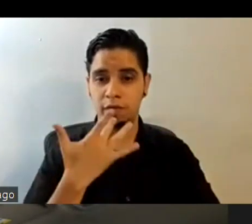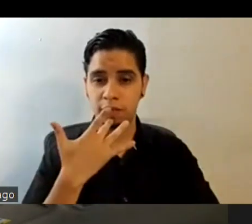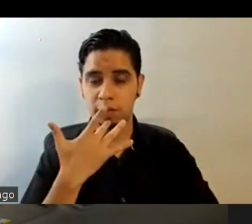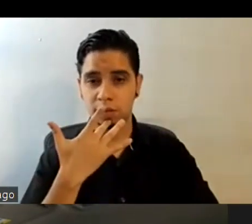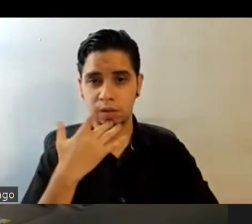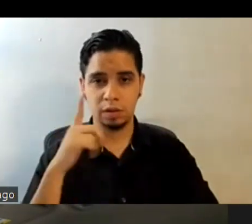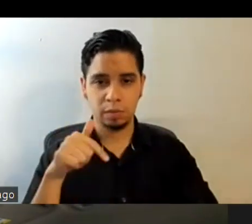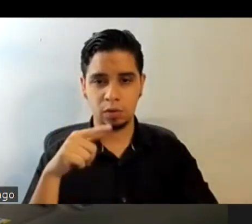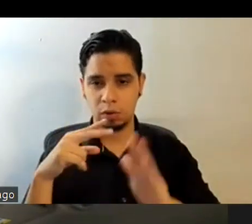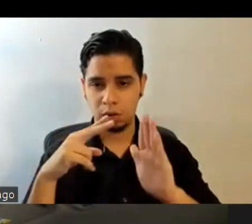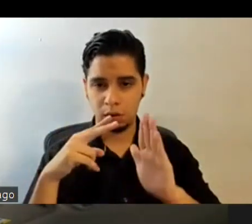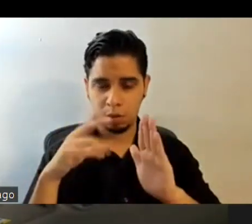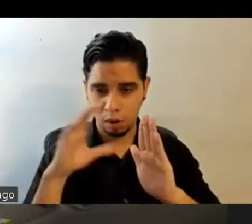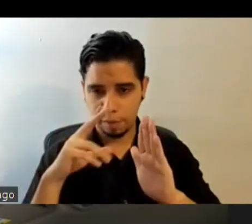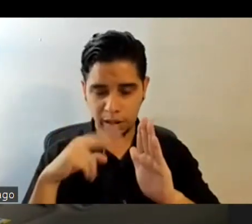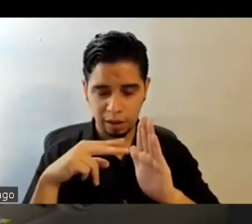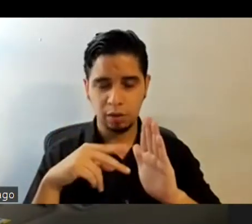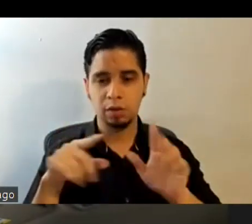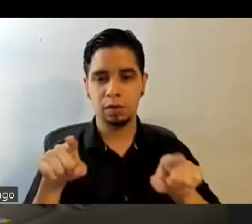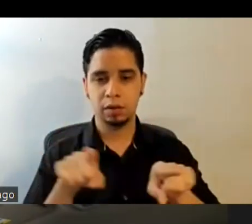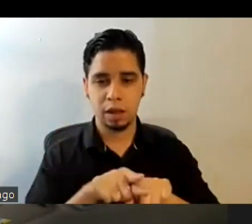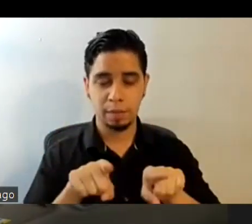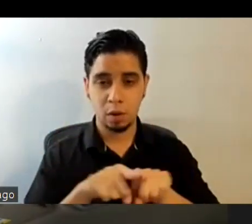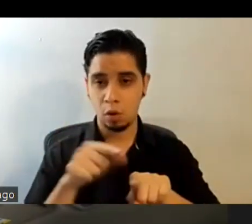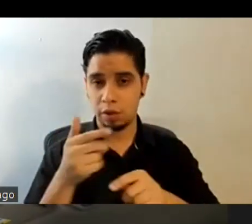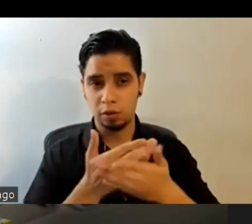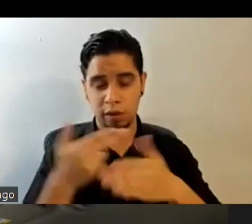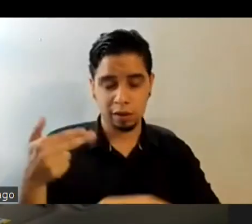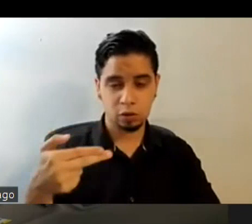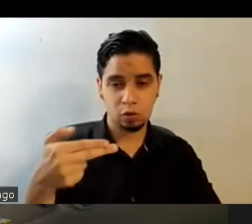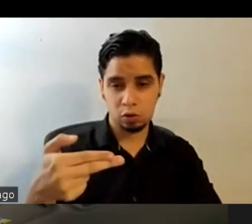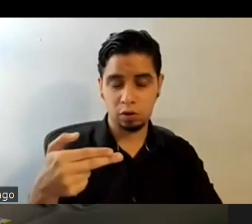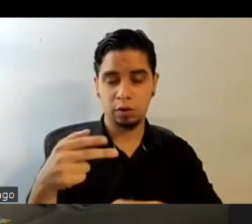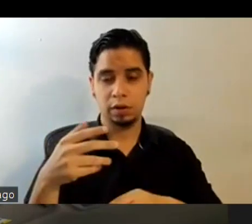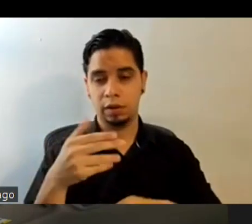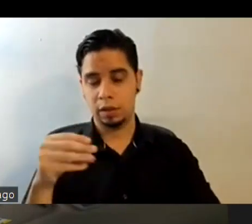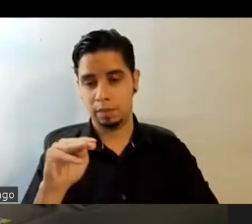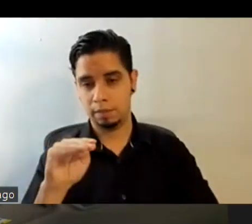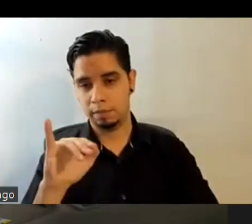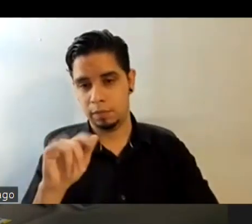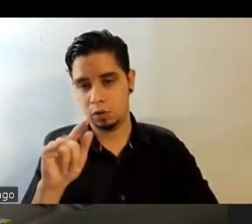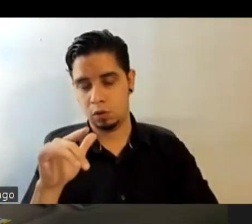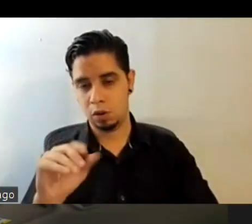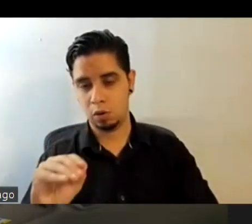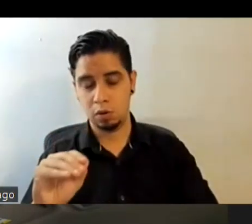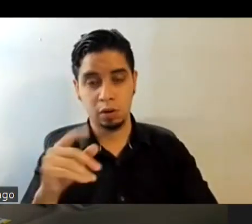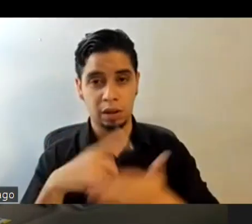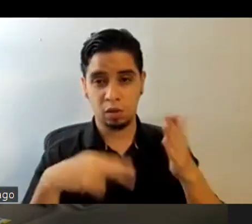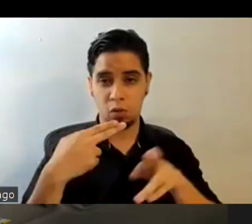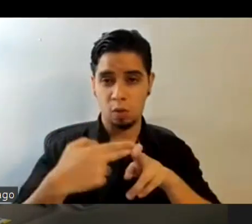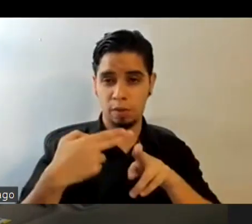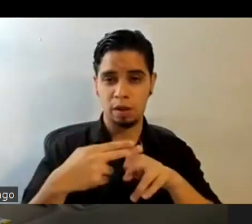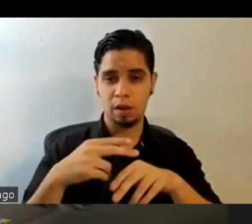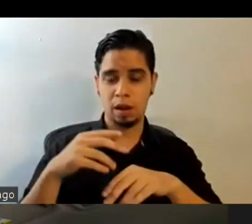ahorita lo voy a buscar para leerlo. Y hay uno de lo histórico y lo mitológico que se titula Anoche. Mi